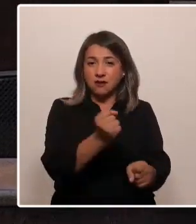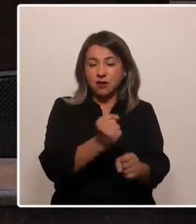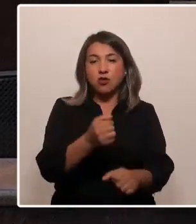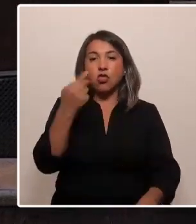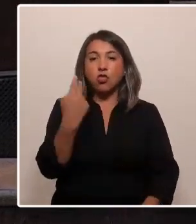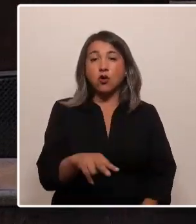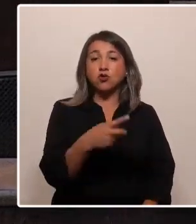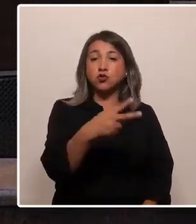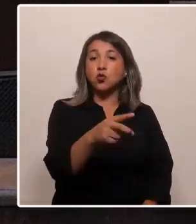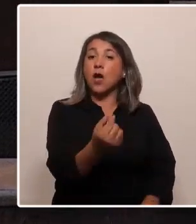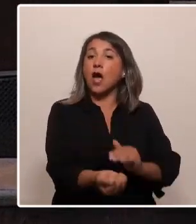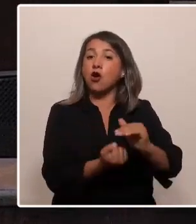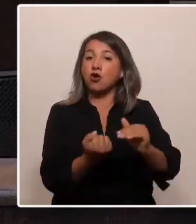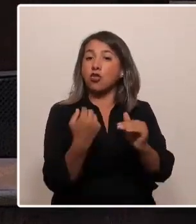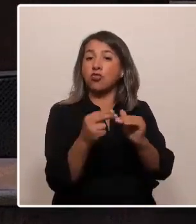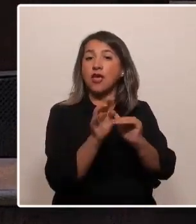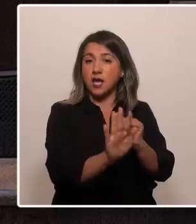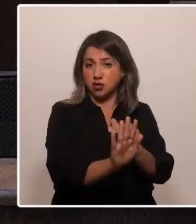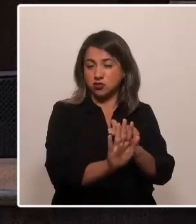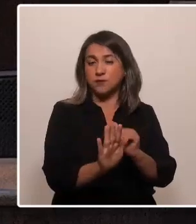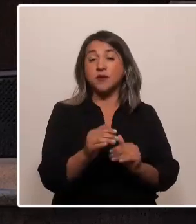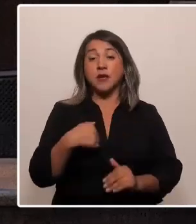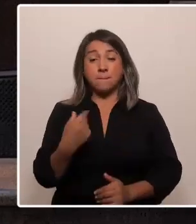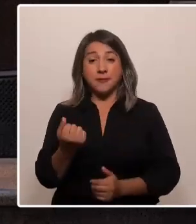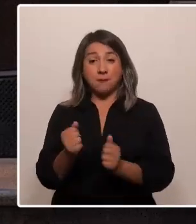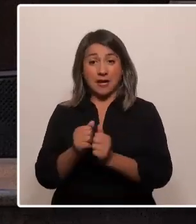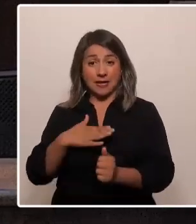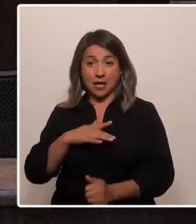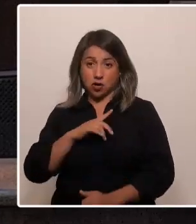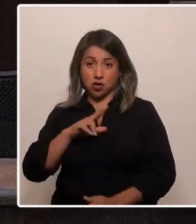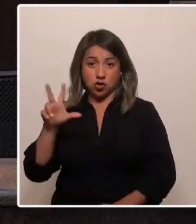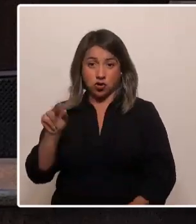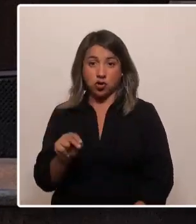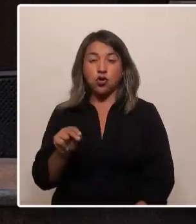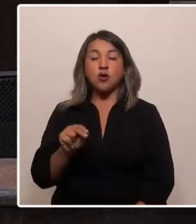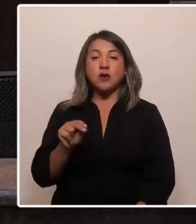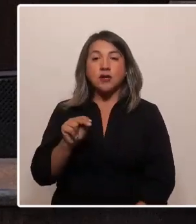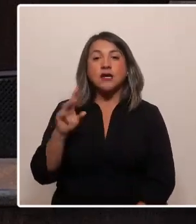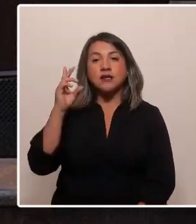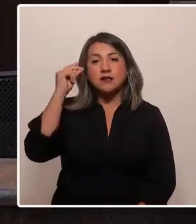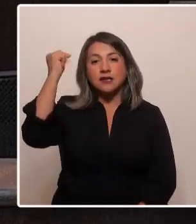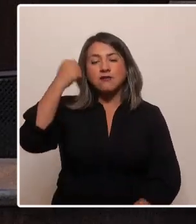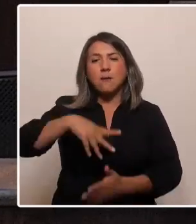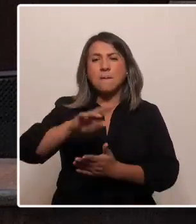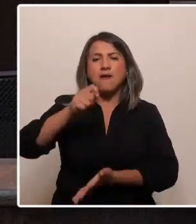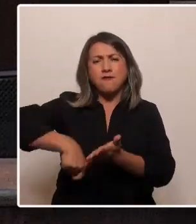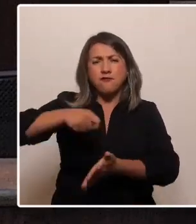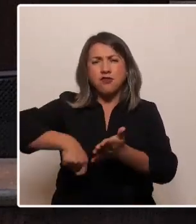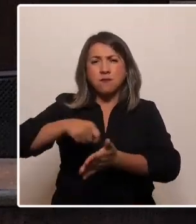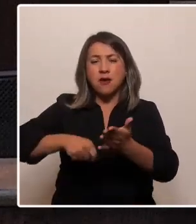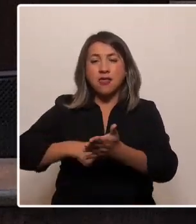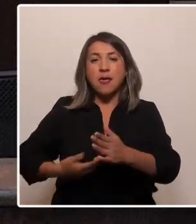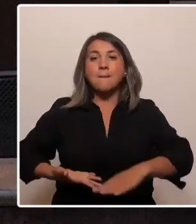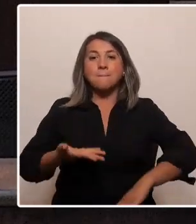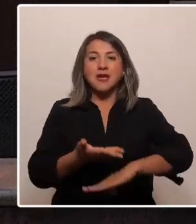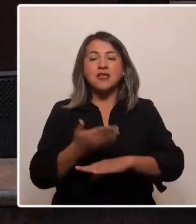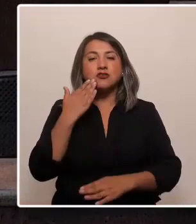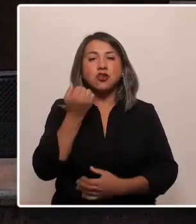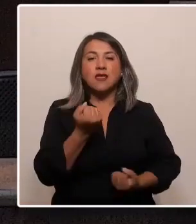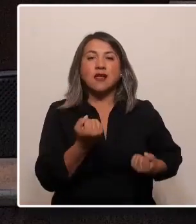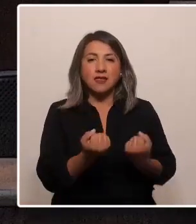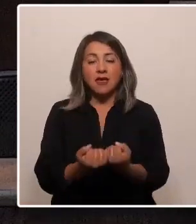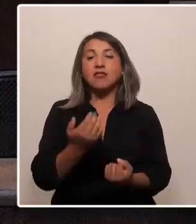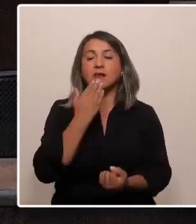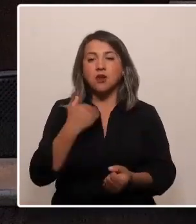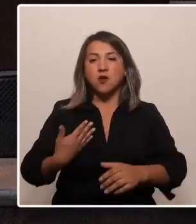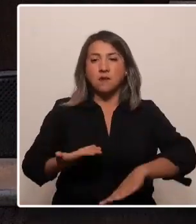de sus ahorros previsionales. Con Biplata No, la iniciativa popular por lejos más firmada, junto con Pedir Solidaridad, también lo